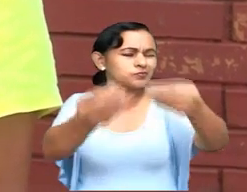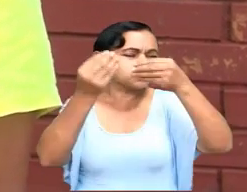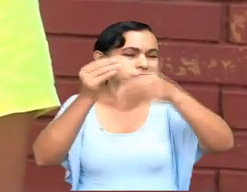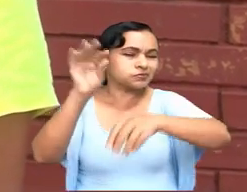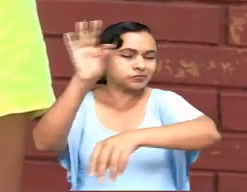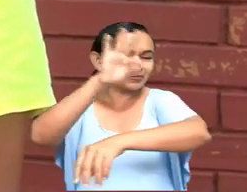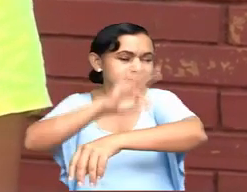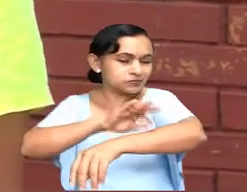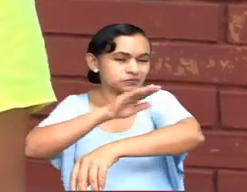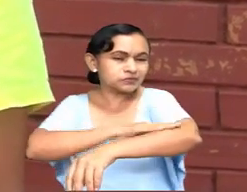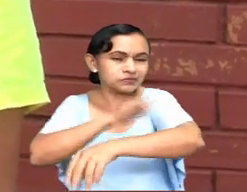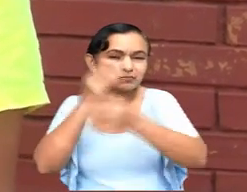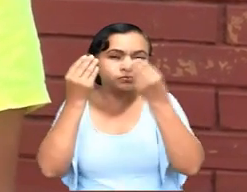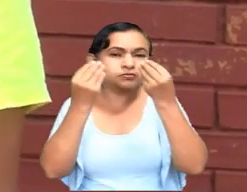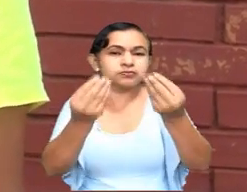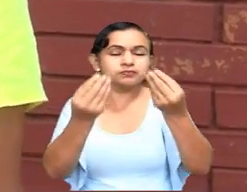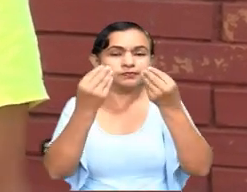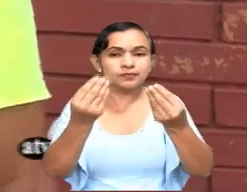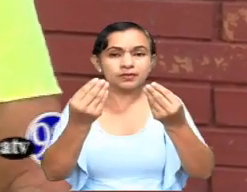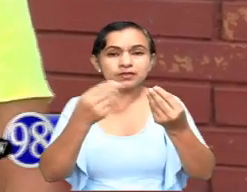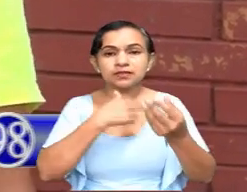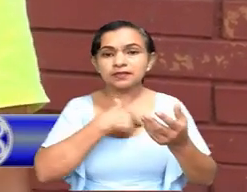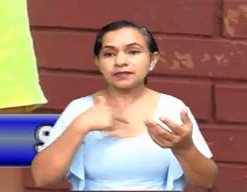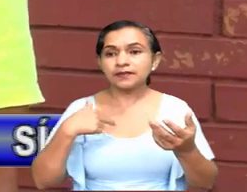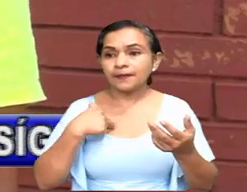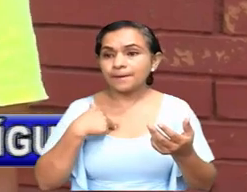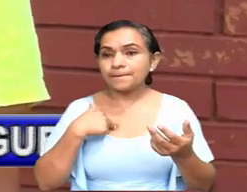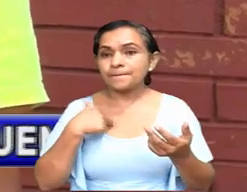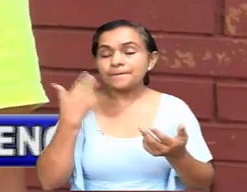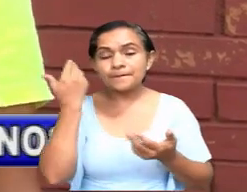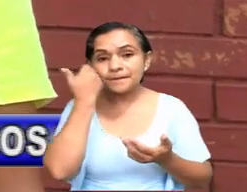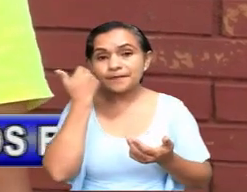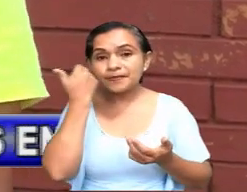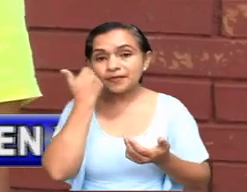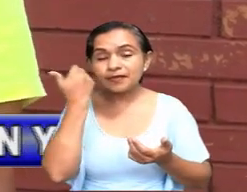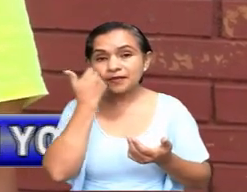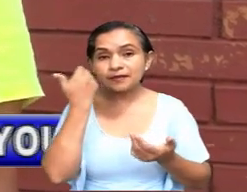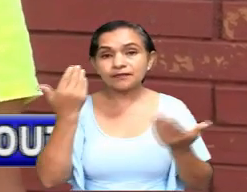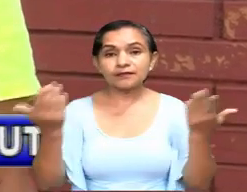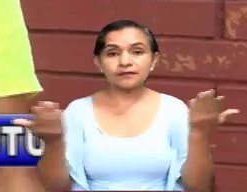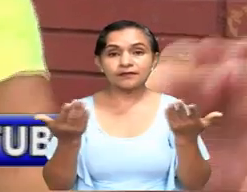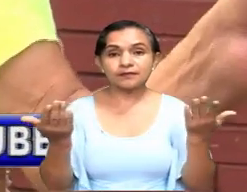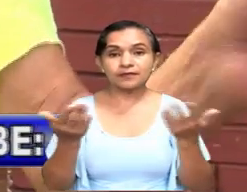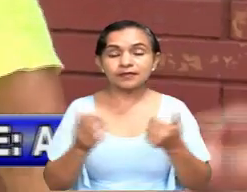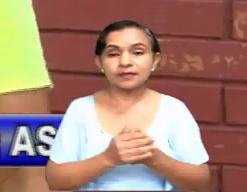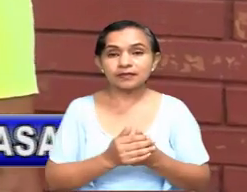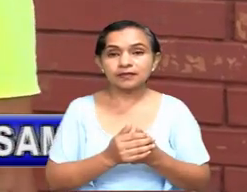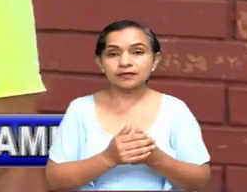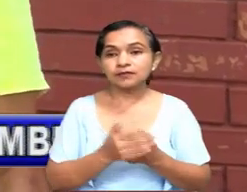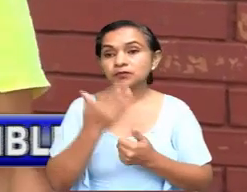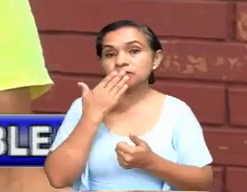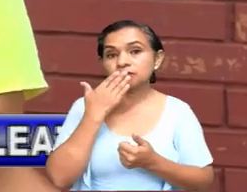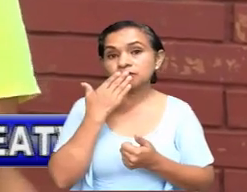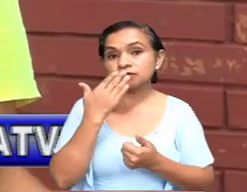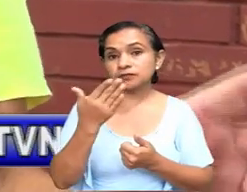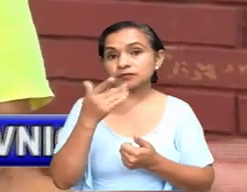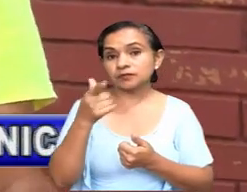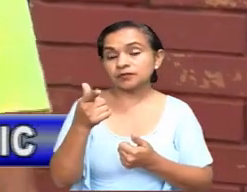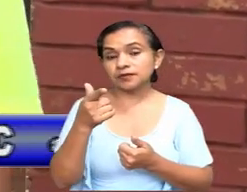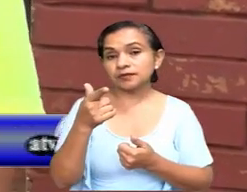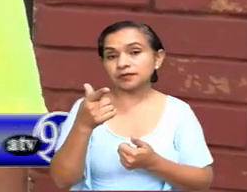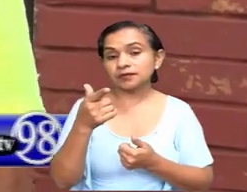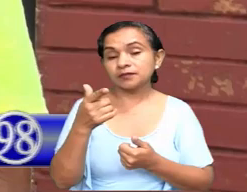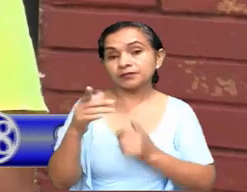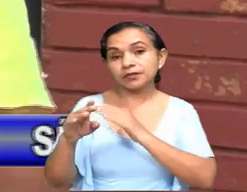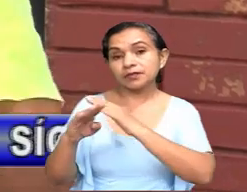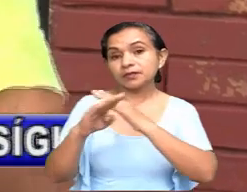Y entonces ahí vienen las enfermedades, pues. Y es muy magnífico esto, porque con esto se evita, pues,